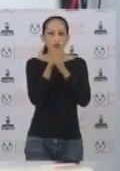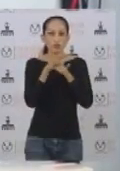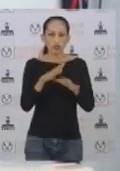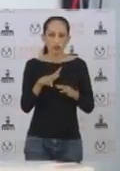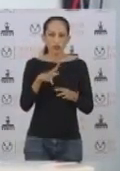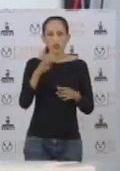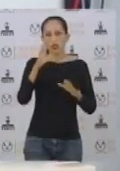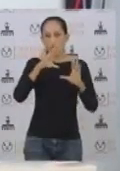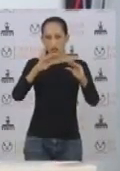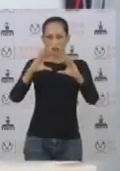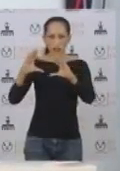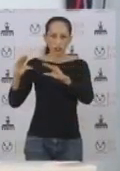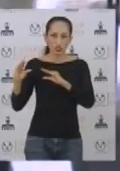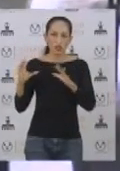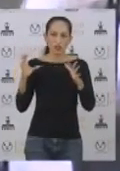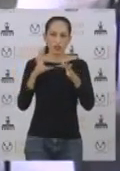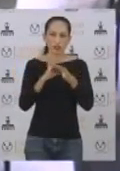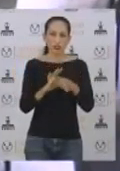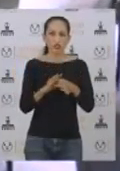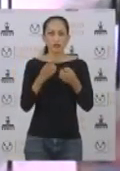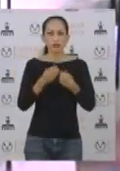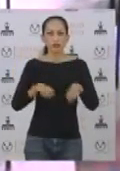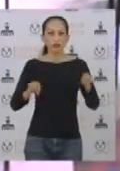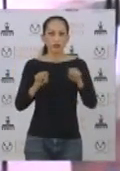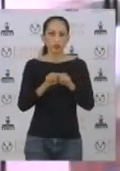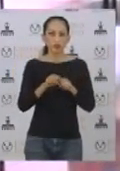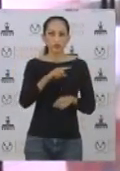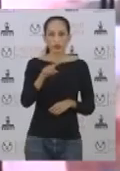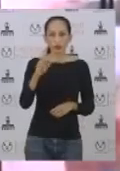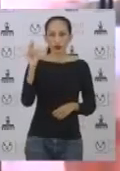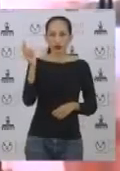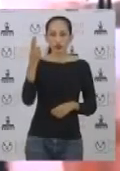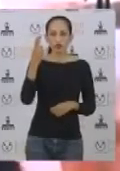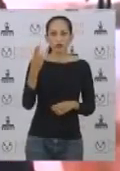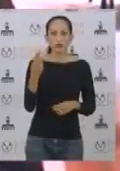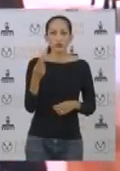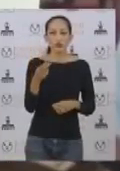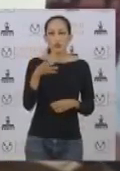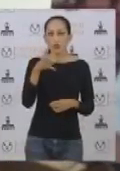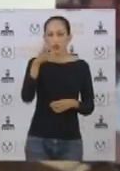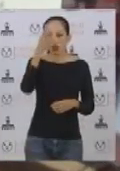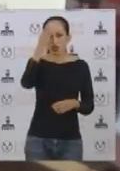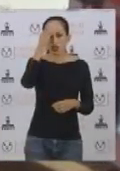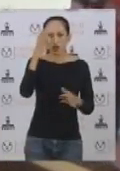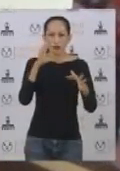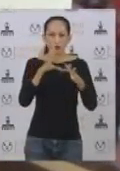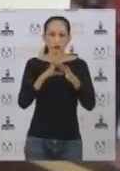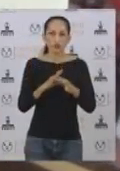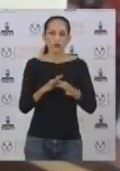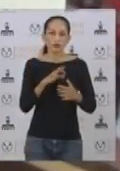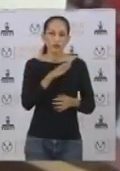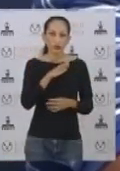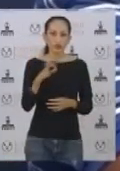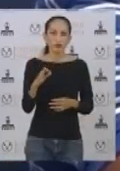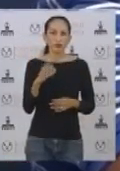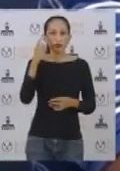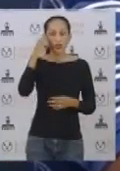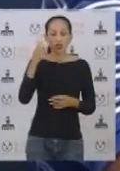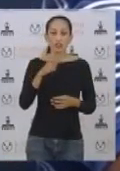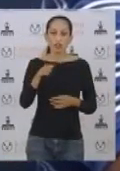vincularse con las diferentes comunidades. Con estas labores, la UAT acerca a la comunidad el conocimiento universitario y contribuye